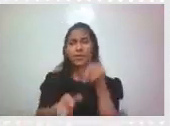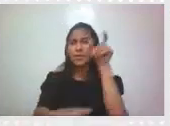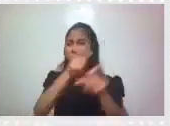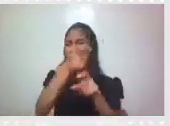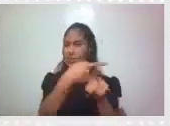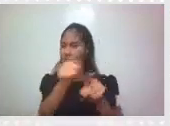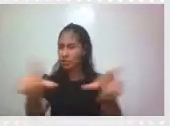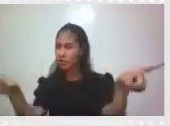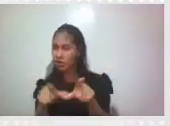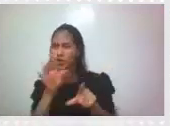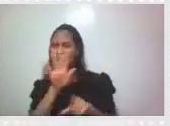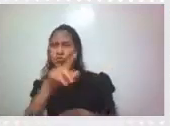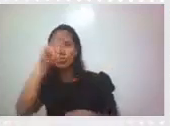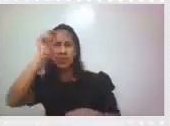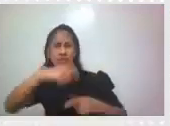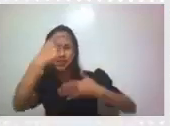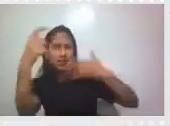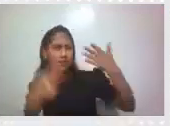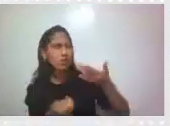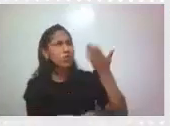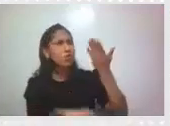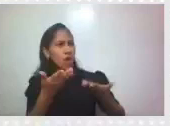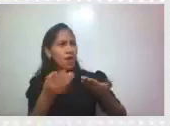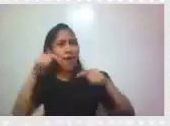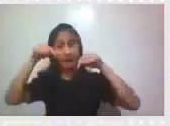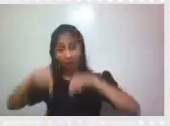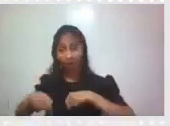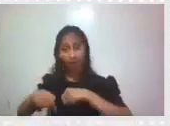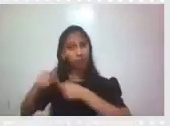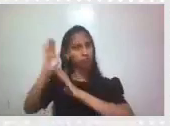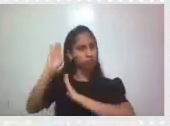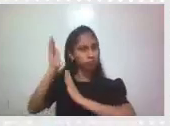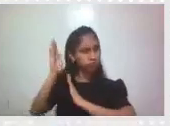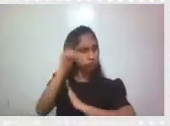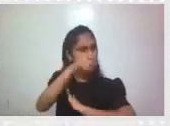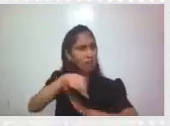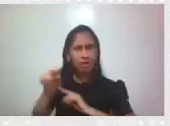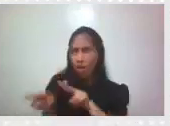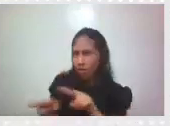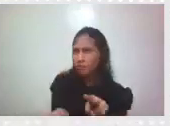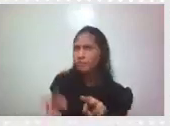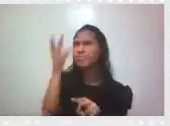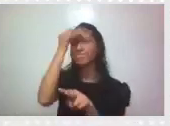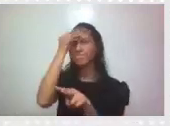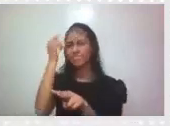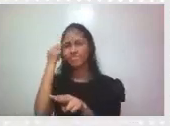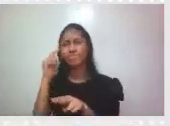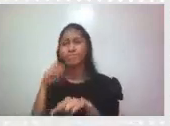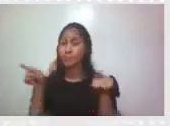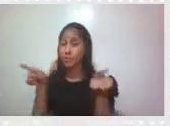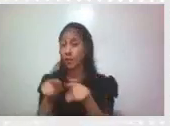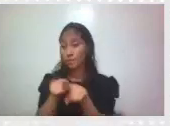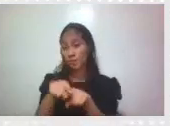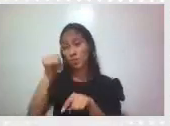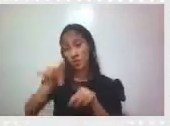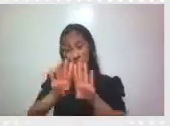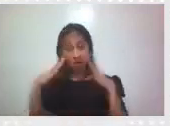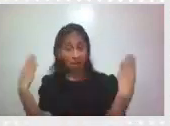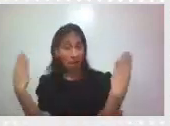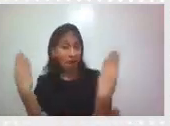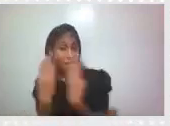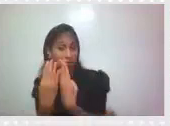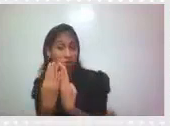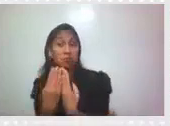dirigimos. Esta aula intercultural puede ser aplicada de forma presencial y